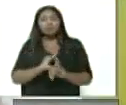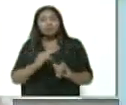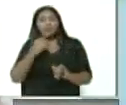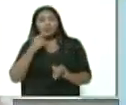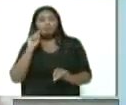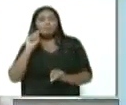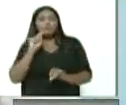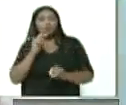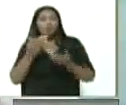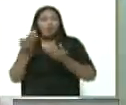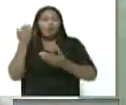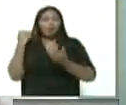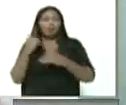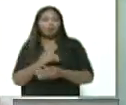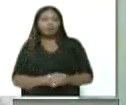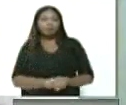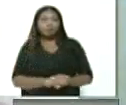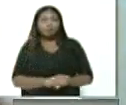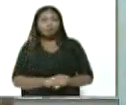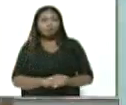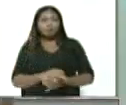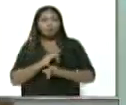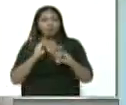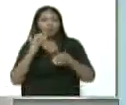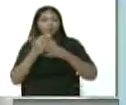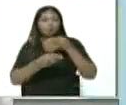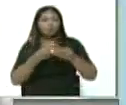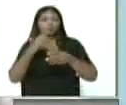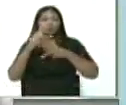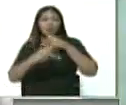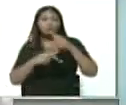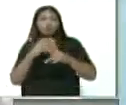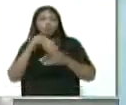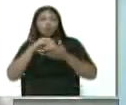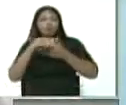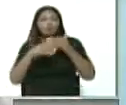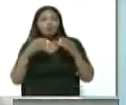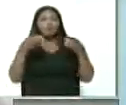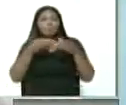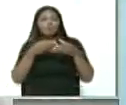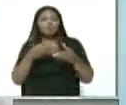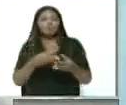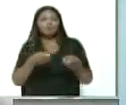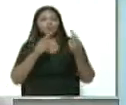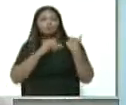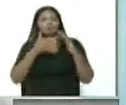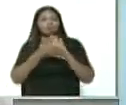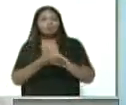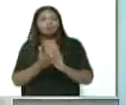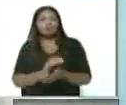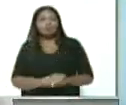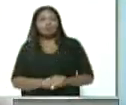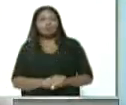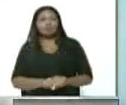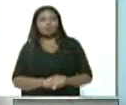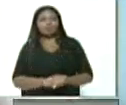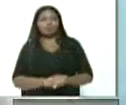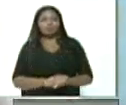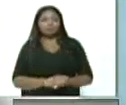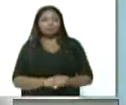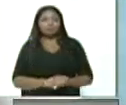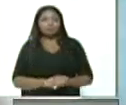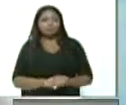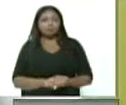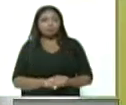unos minutos ya se ha hecho el proceso de instalación de las mesas con sus respectivos miembros bien y